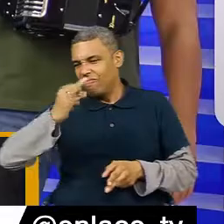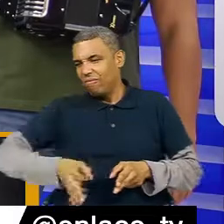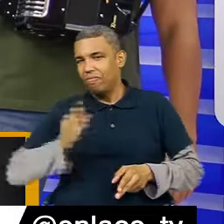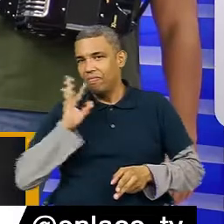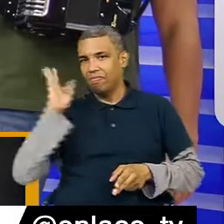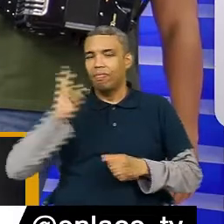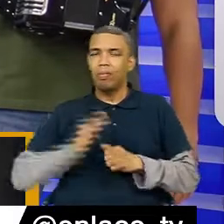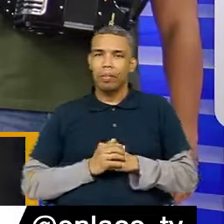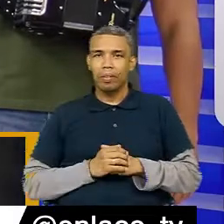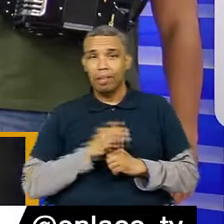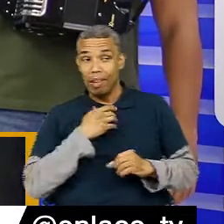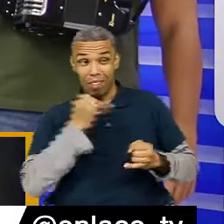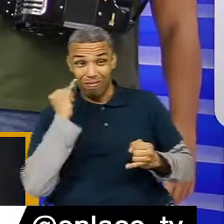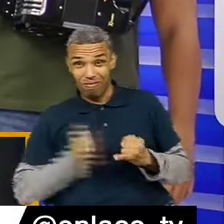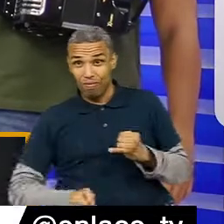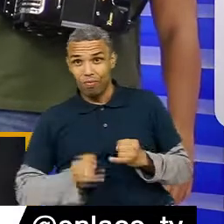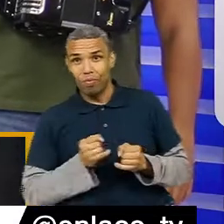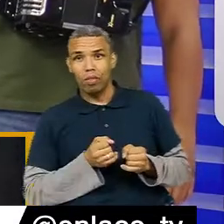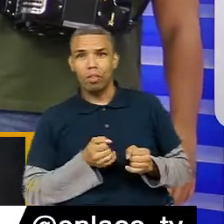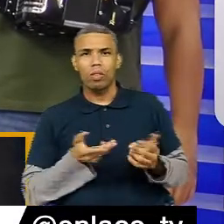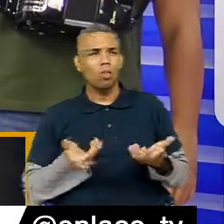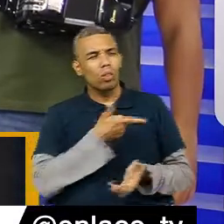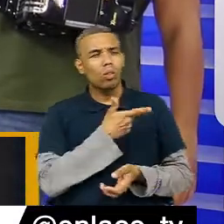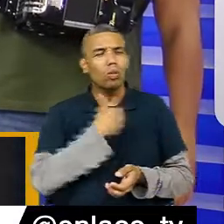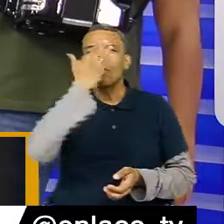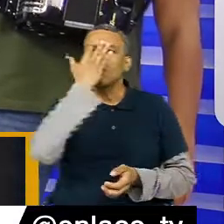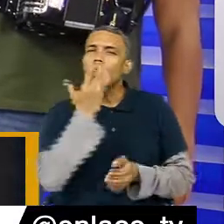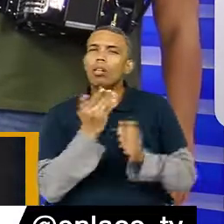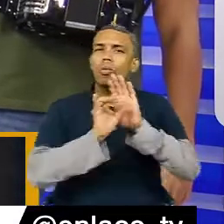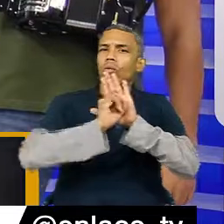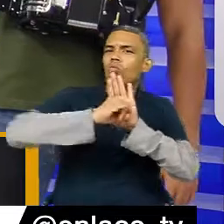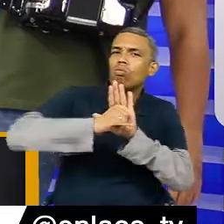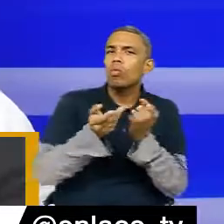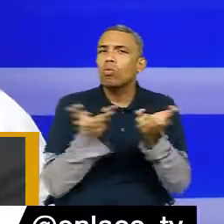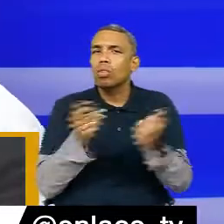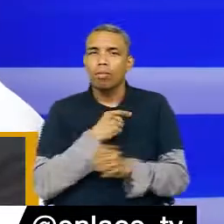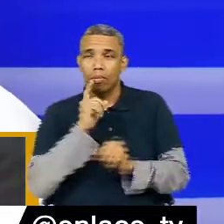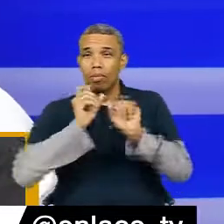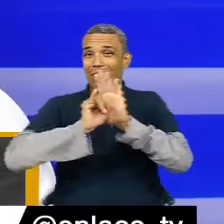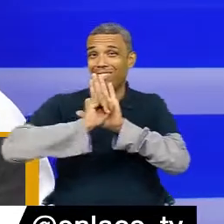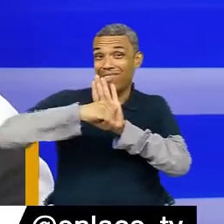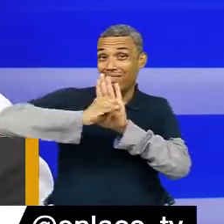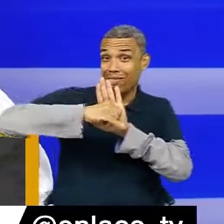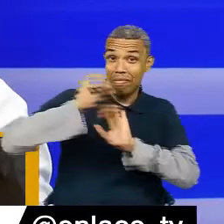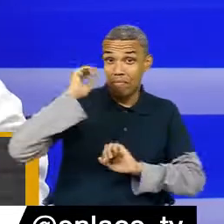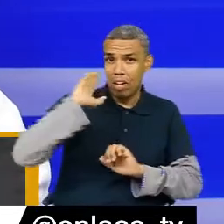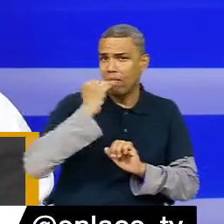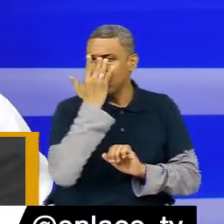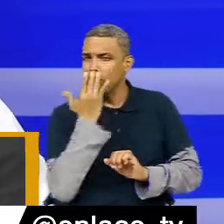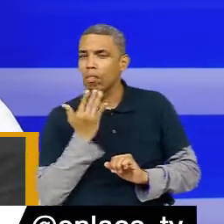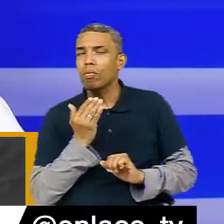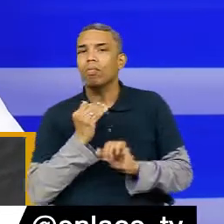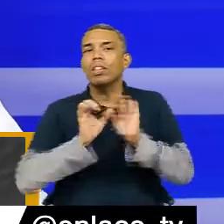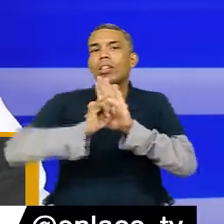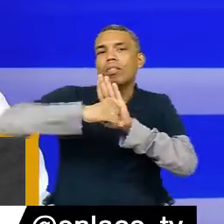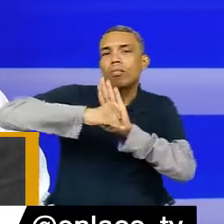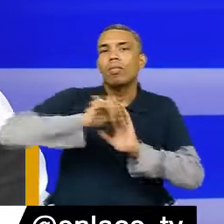para finalizar, ¿dónde los podemos seguir en las redes sociales? Bueno, las redes sociales más fáciles son Instagram y Twitter hoy en día y Facebook, ¿no? En Instagram